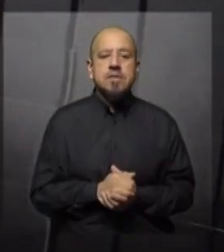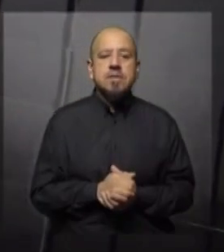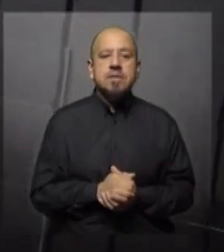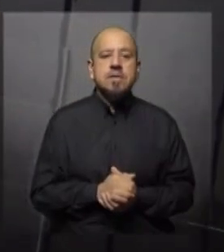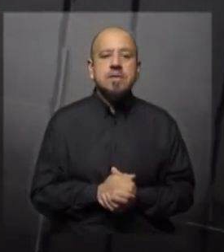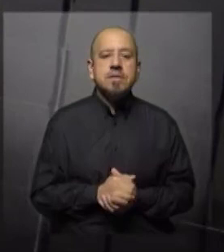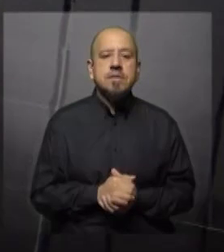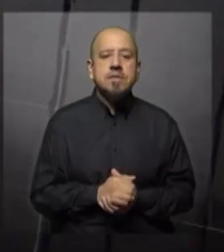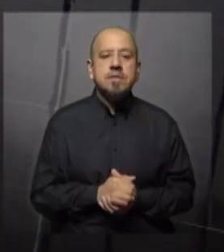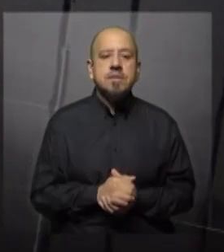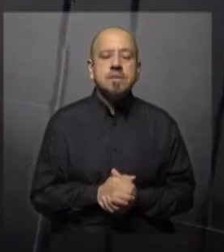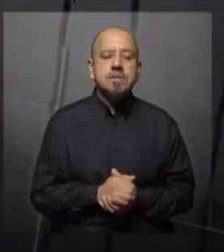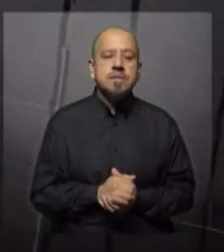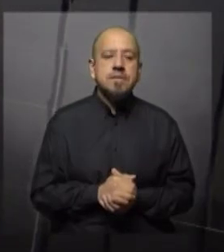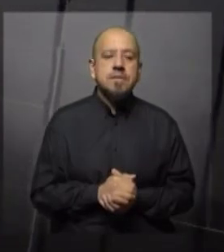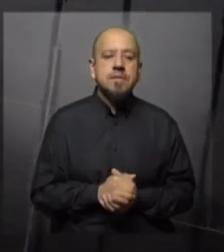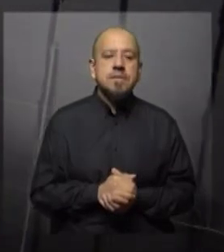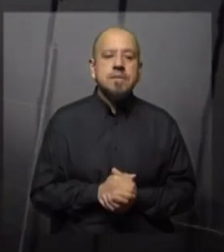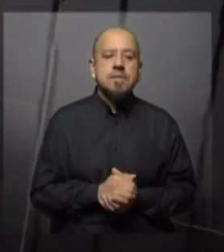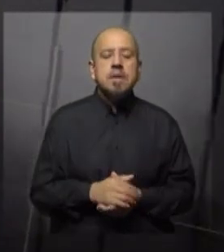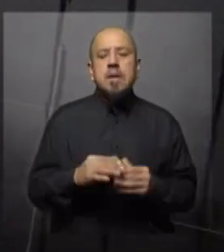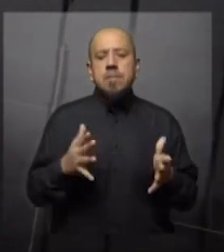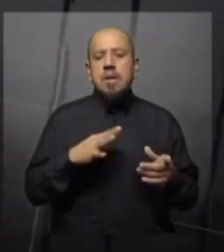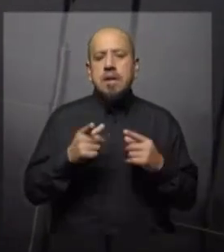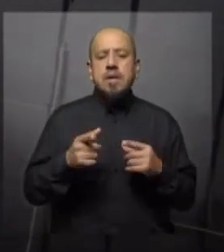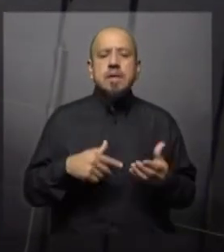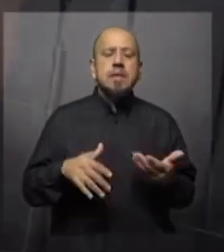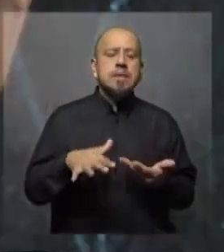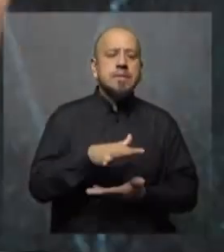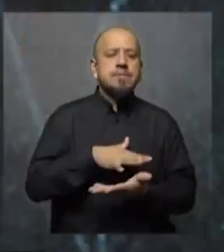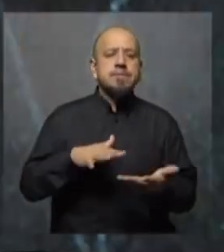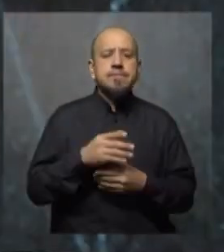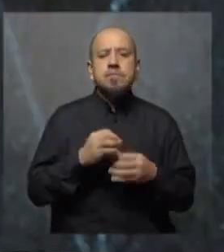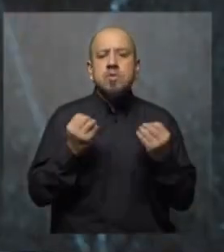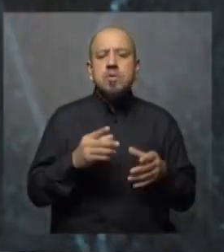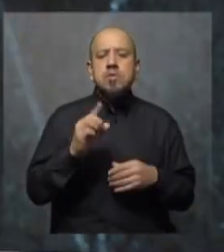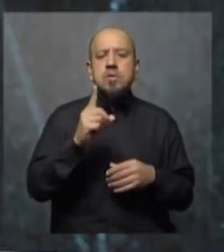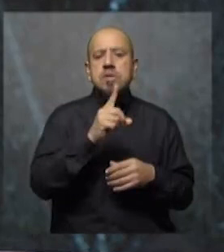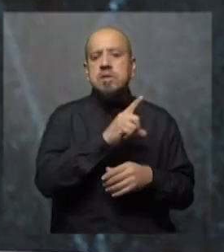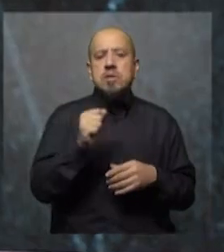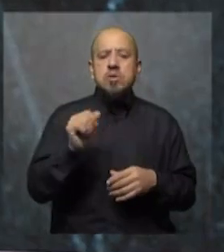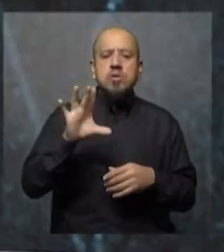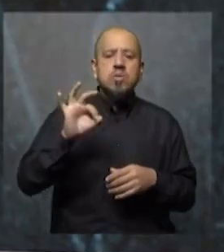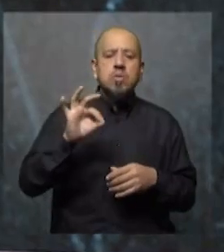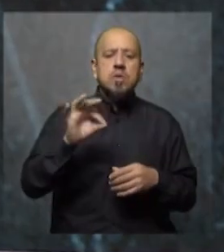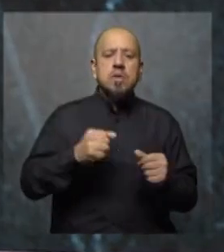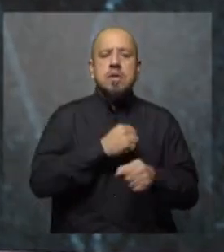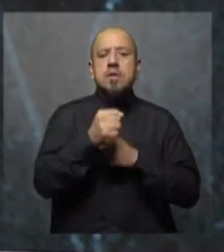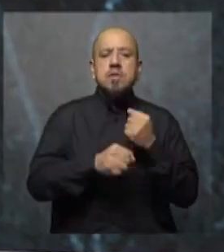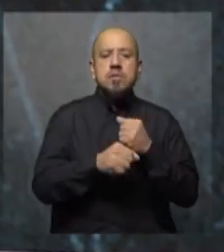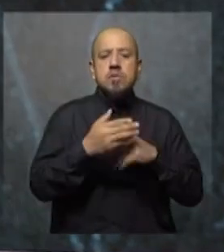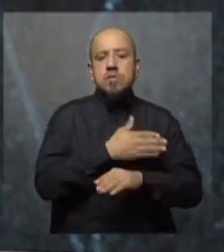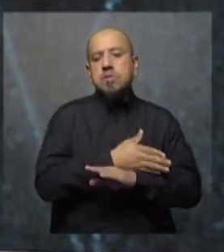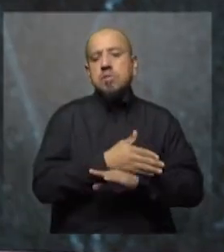a ustedes nuevamente por la invitación para poner un poco en contexto porque es que 150 años 150 años después de